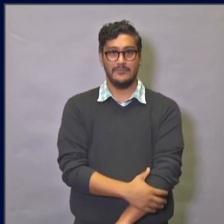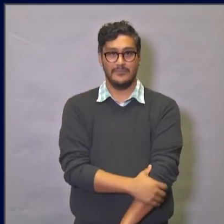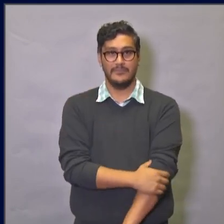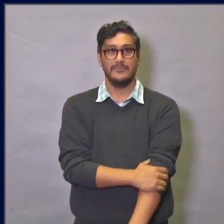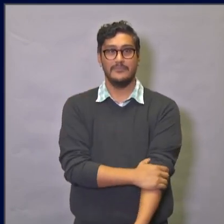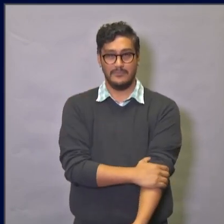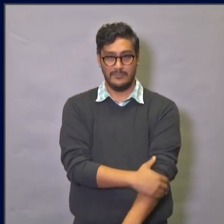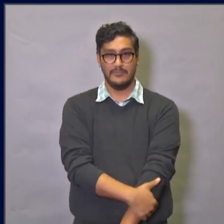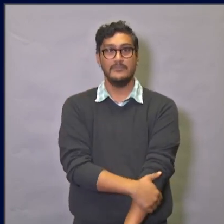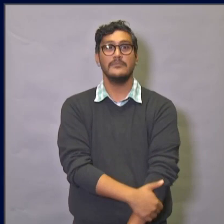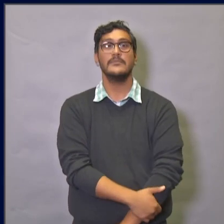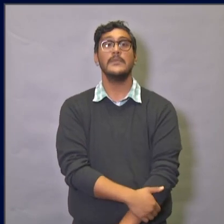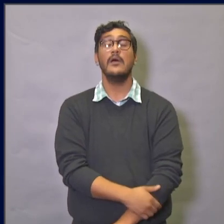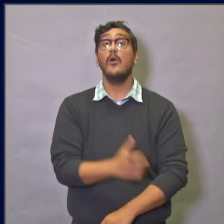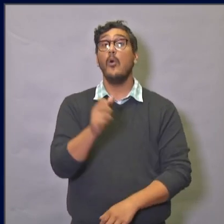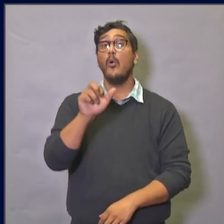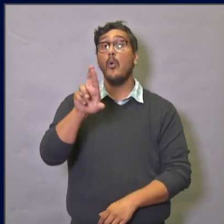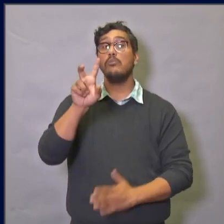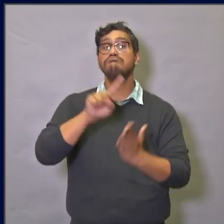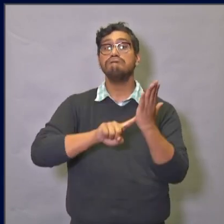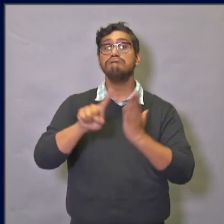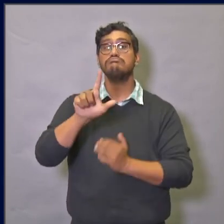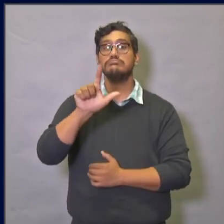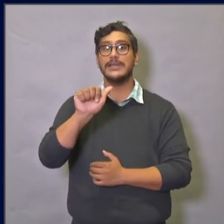1-800-NO-B-GRANDE-UTTS, no buts, o puede visitar